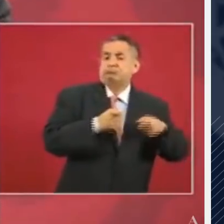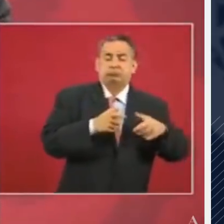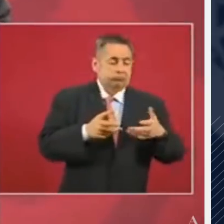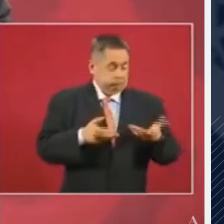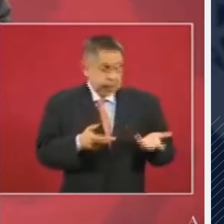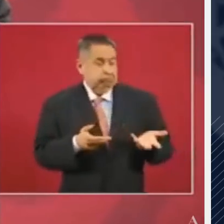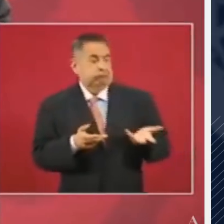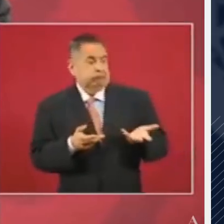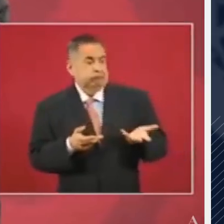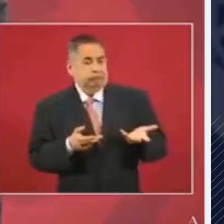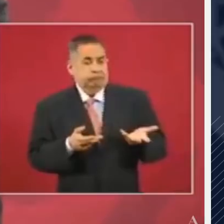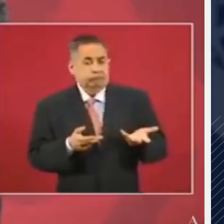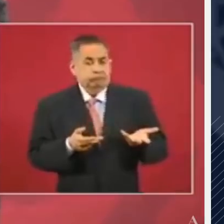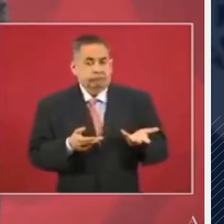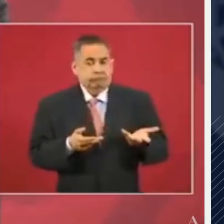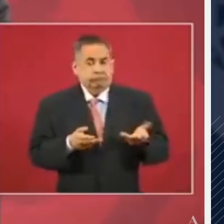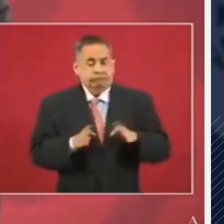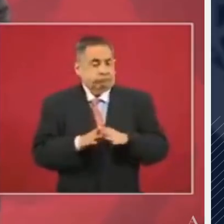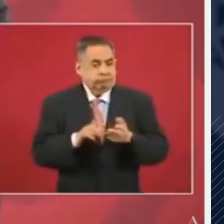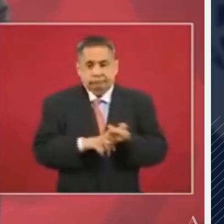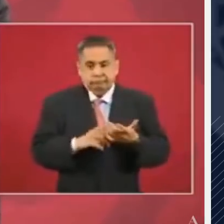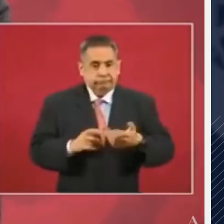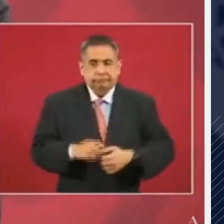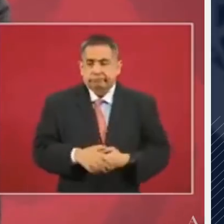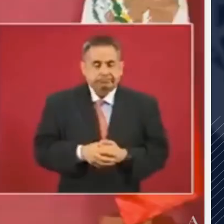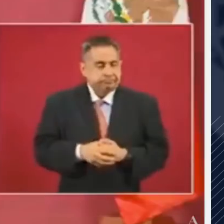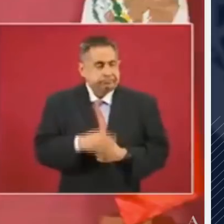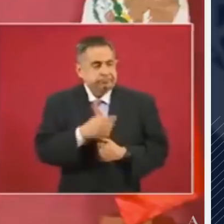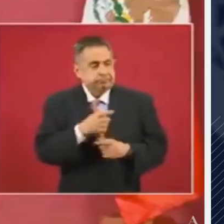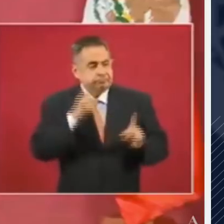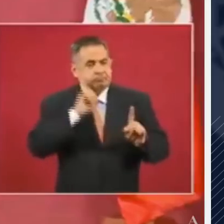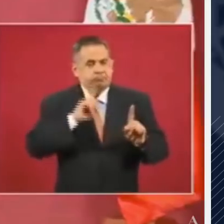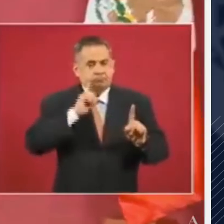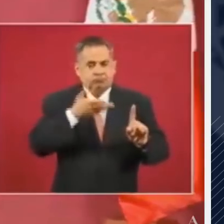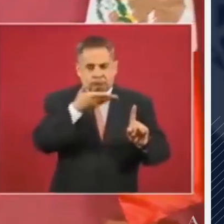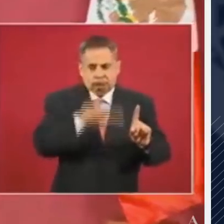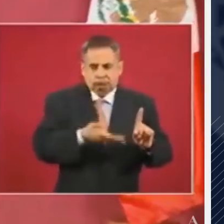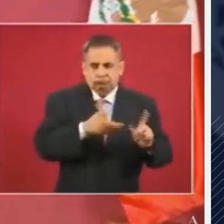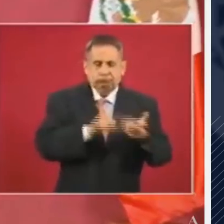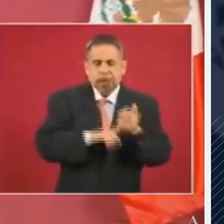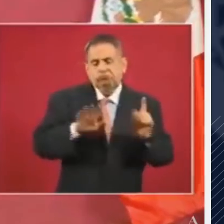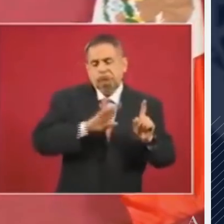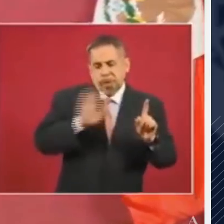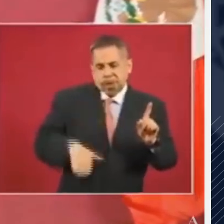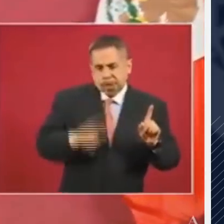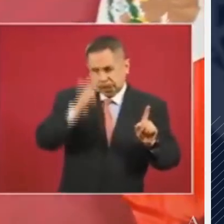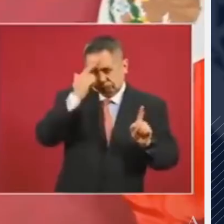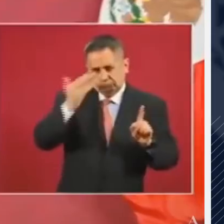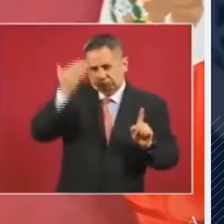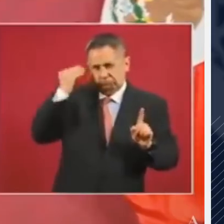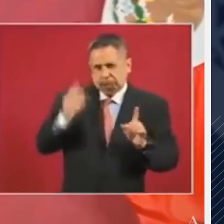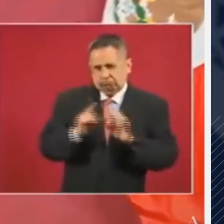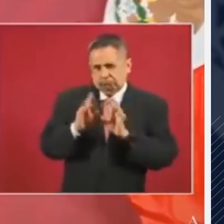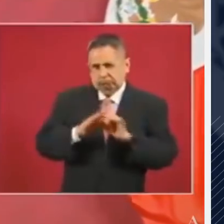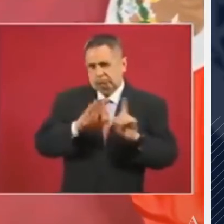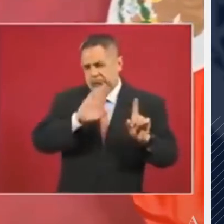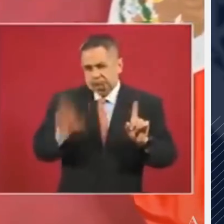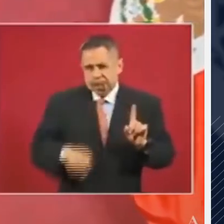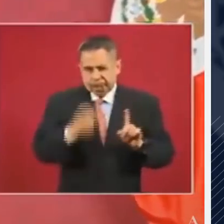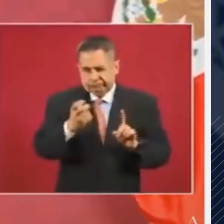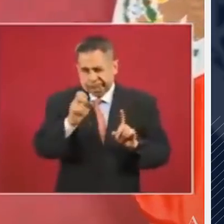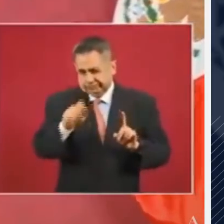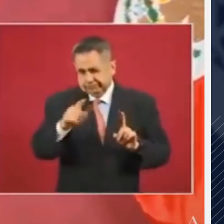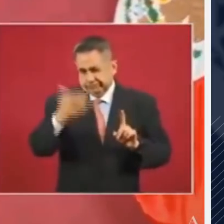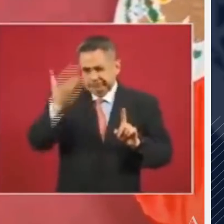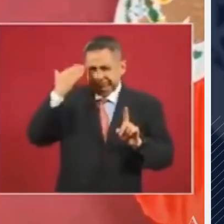debe entregar. 2.158 millones de metros, el 42% del total. Es falso que